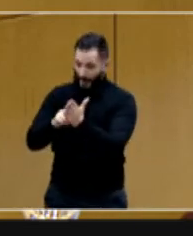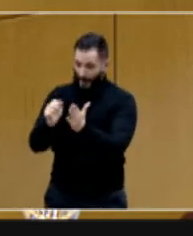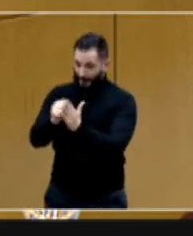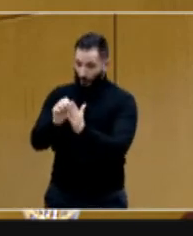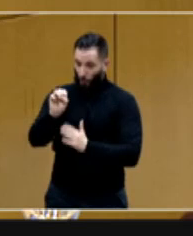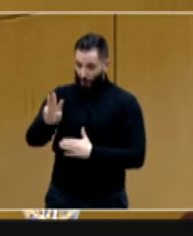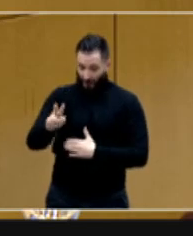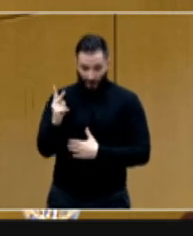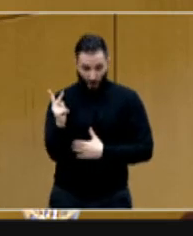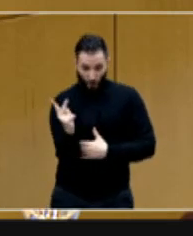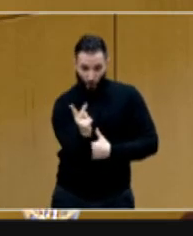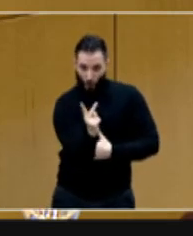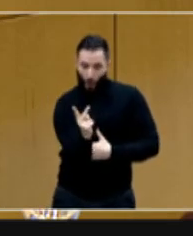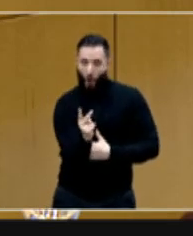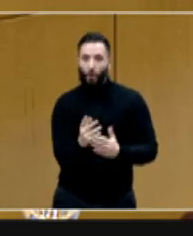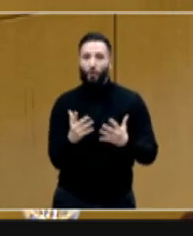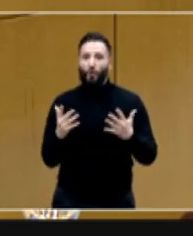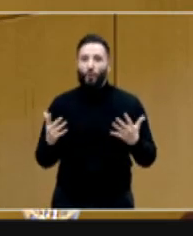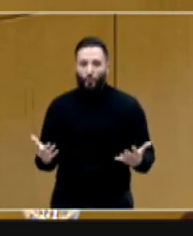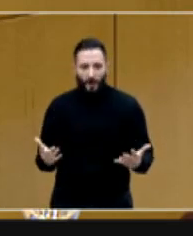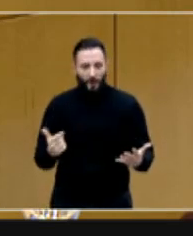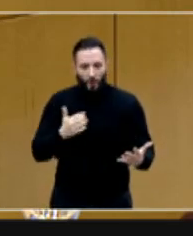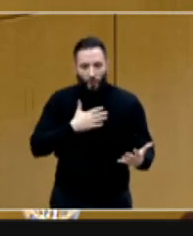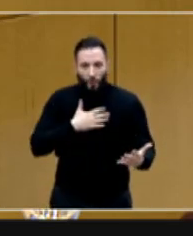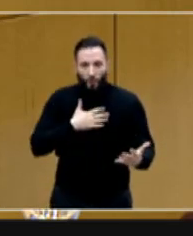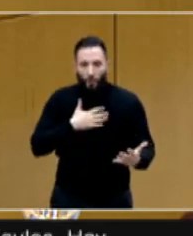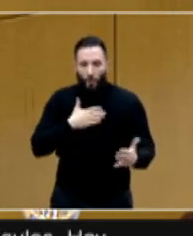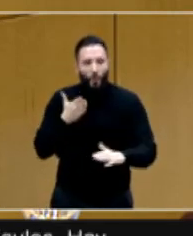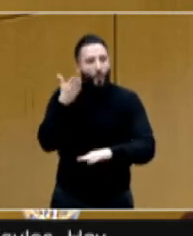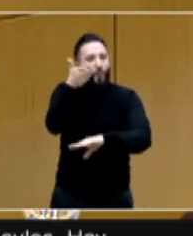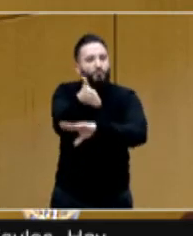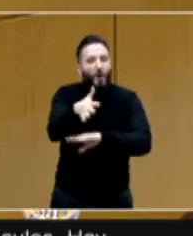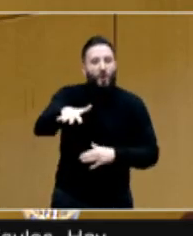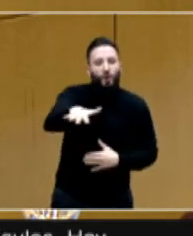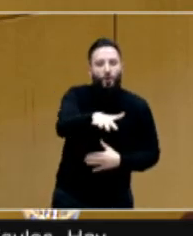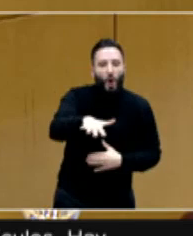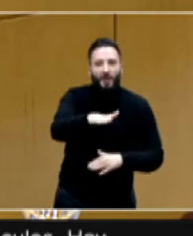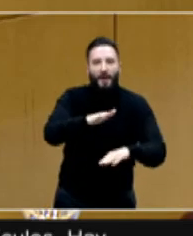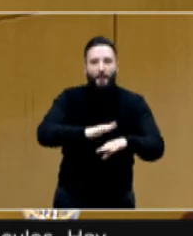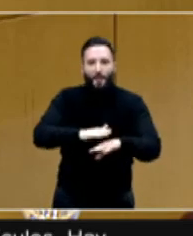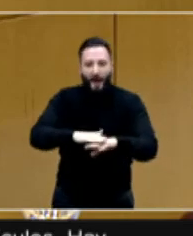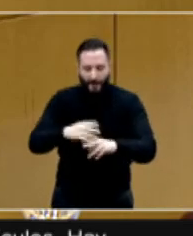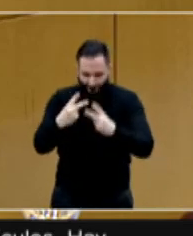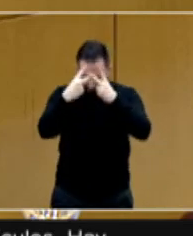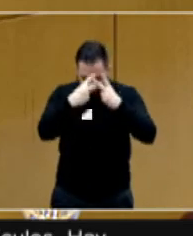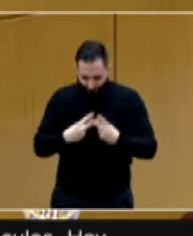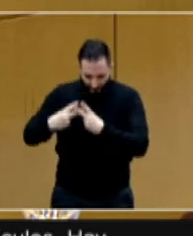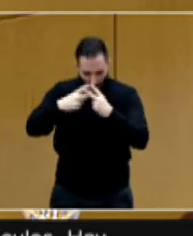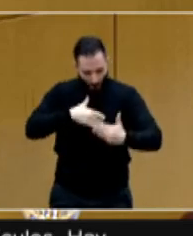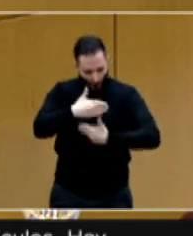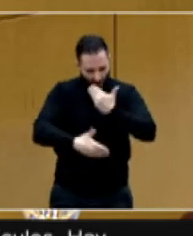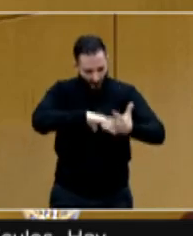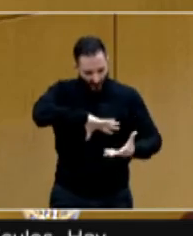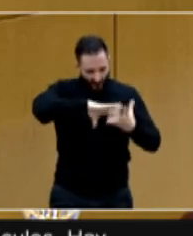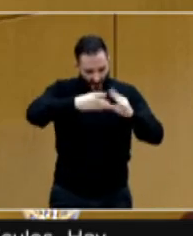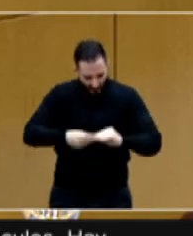los jueces tienen que decir ahora a quién me dirijo para que me dé la me realice la adecuación de los procedimientos los